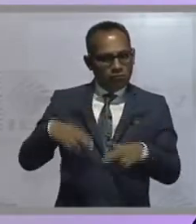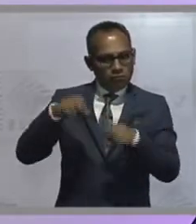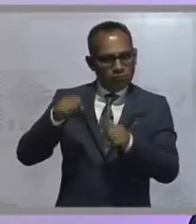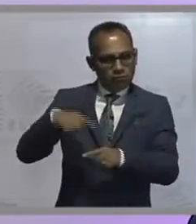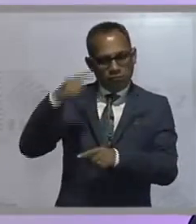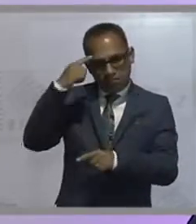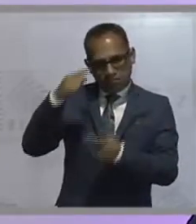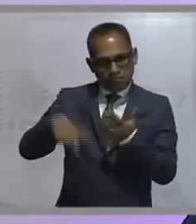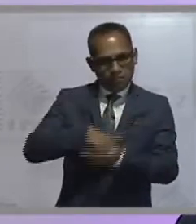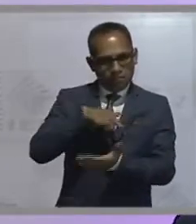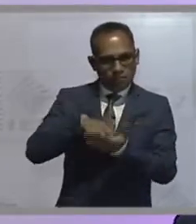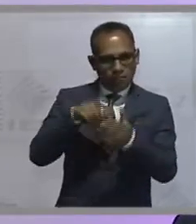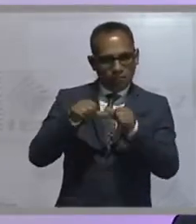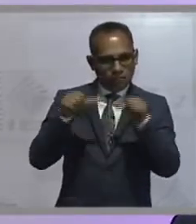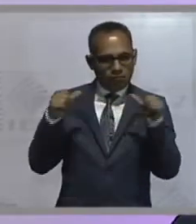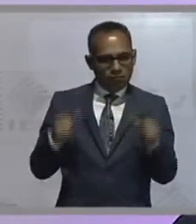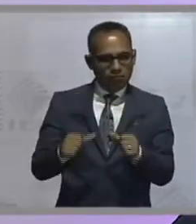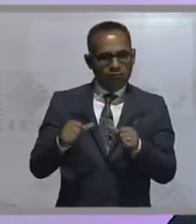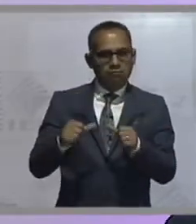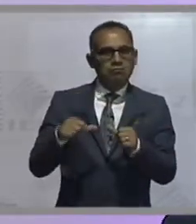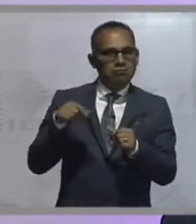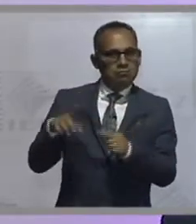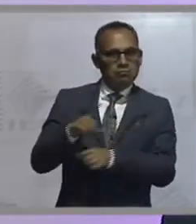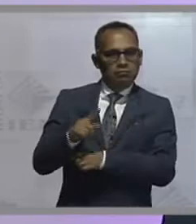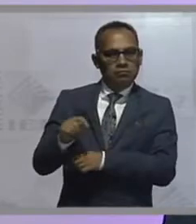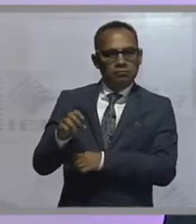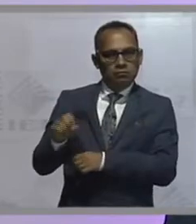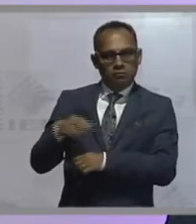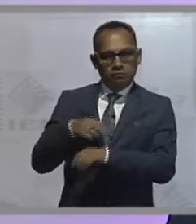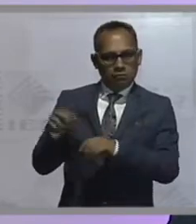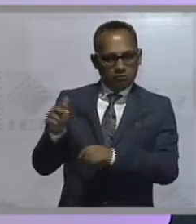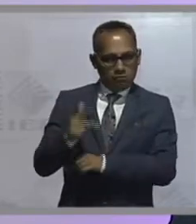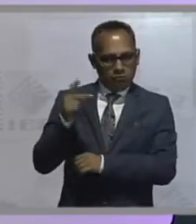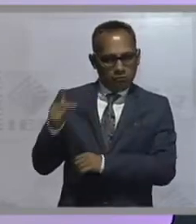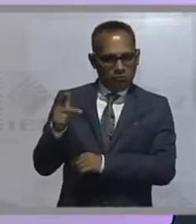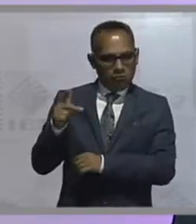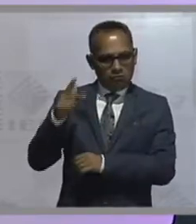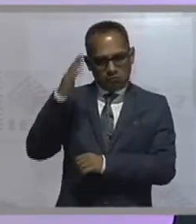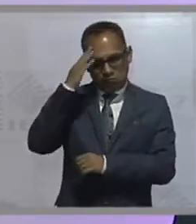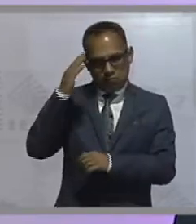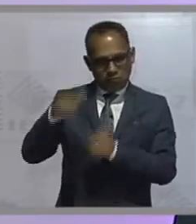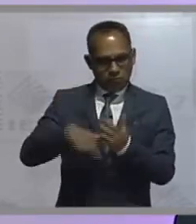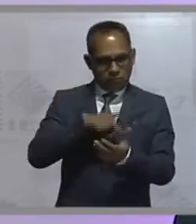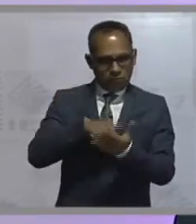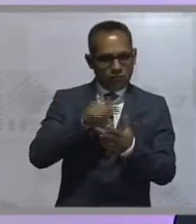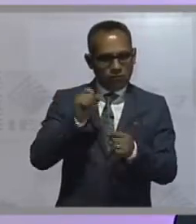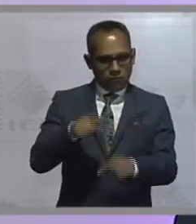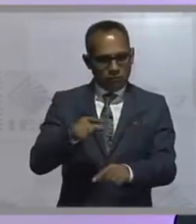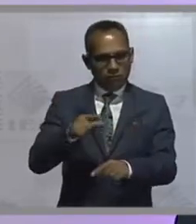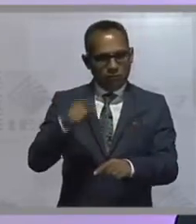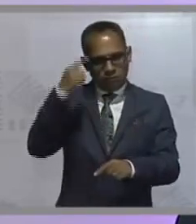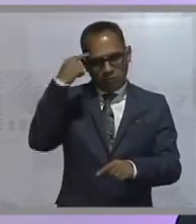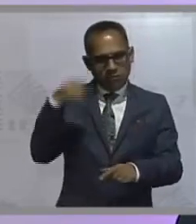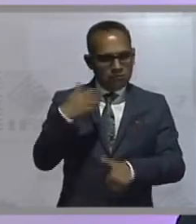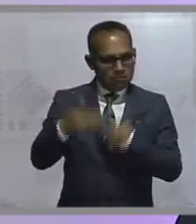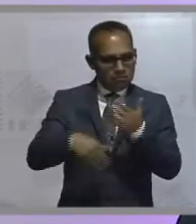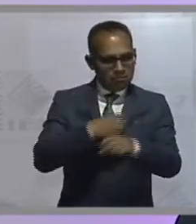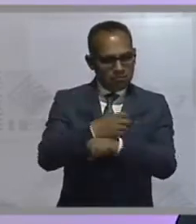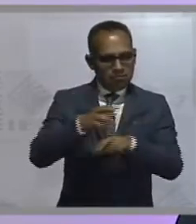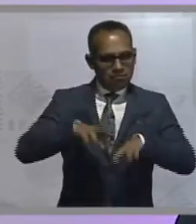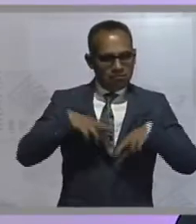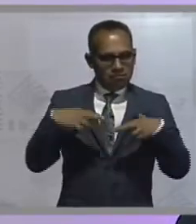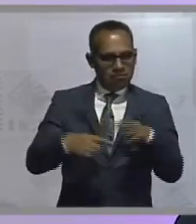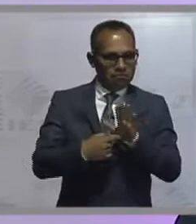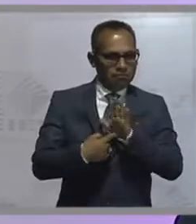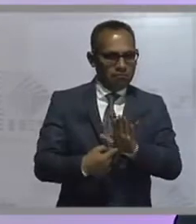actopan en el congreso local de nuestro estado representar a la causa liberal de nueva alianza donde creemos que el